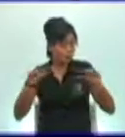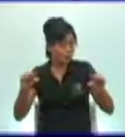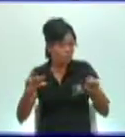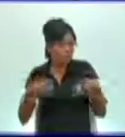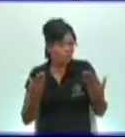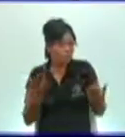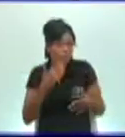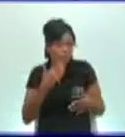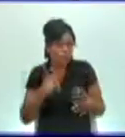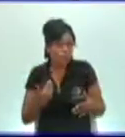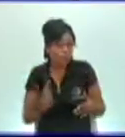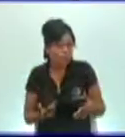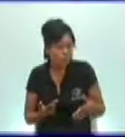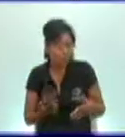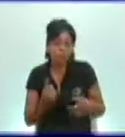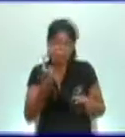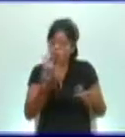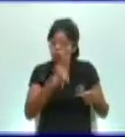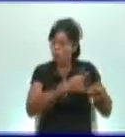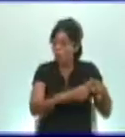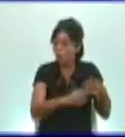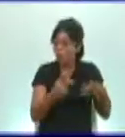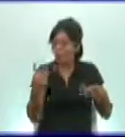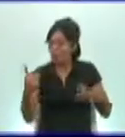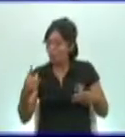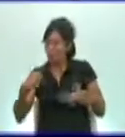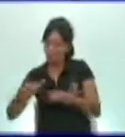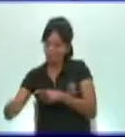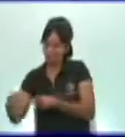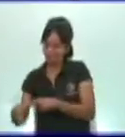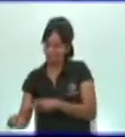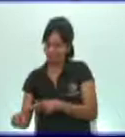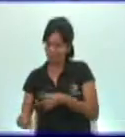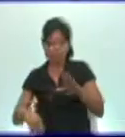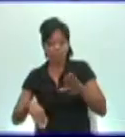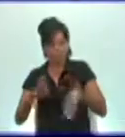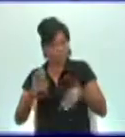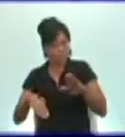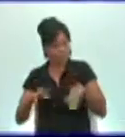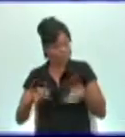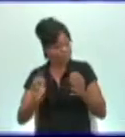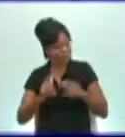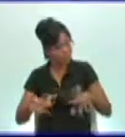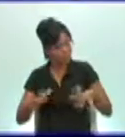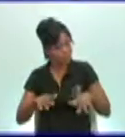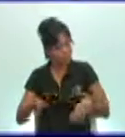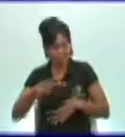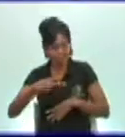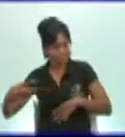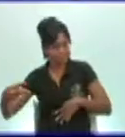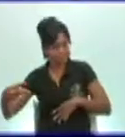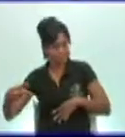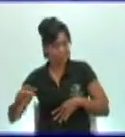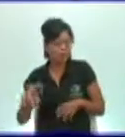unimembres. Según la naturaleza del predicado, estas pueden ser atributivas